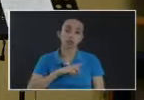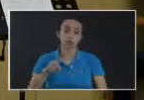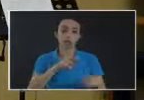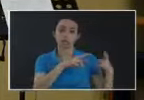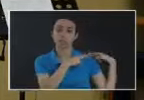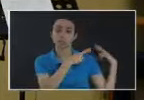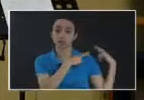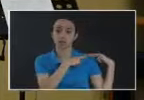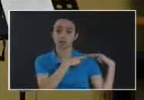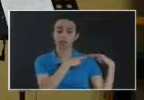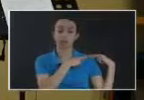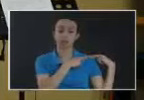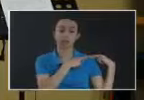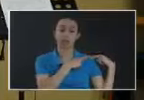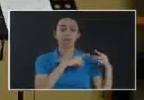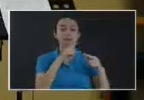Pero el último año,